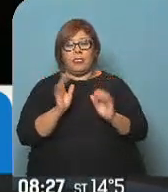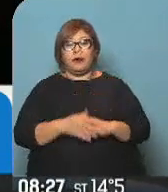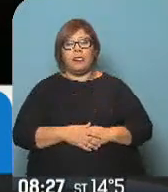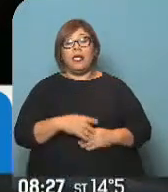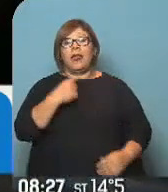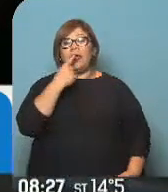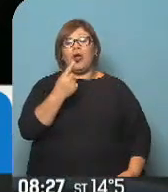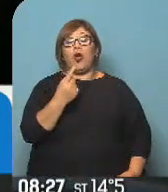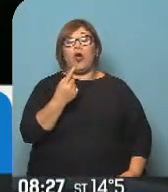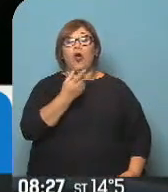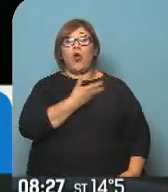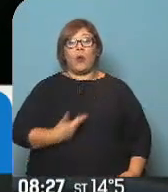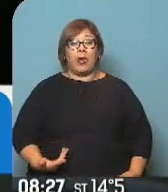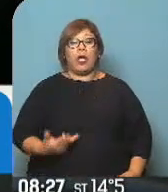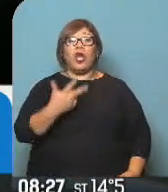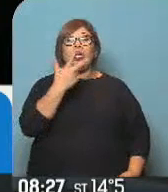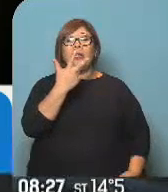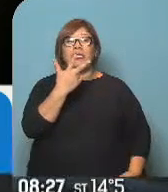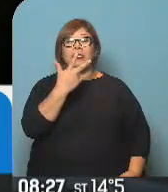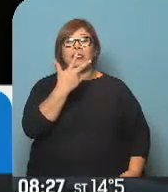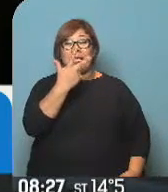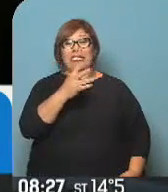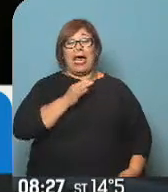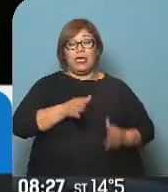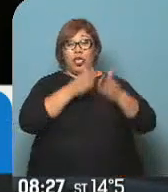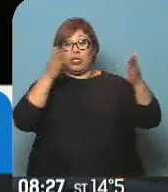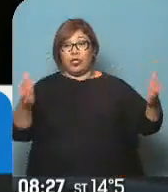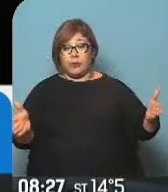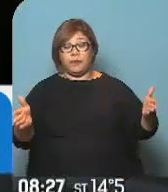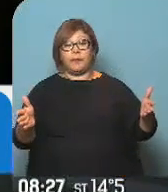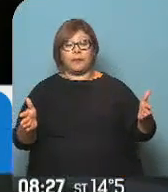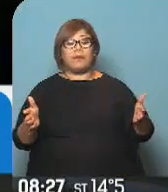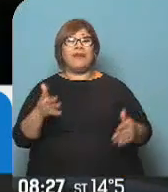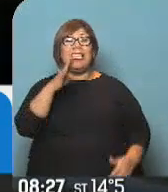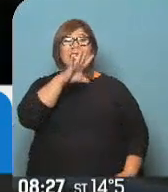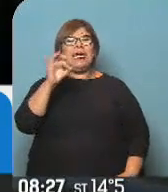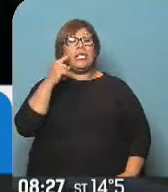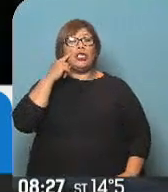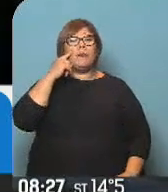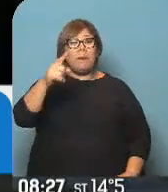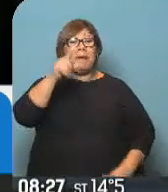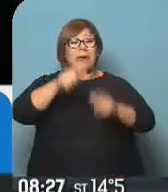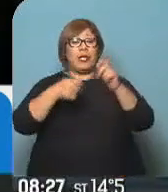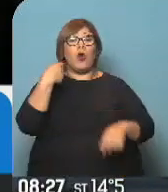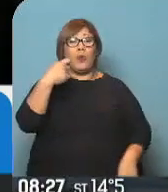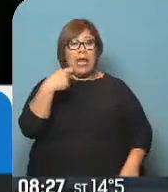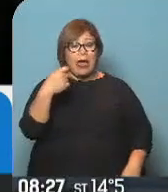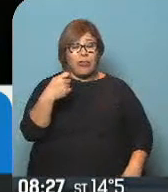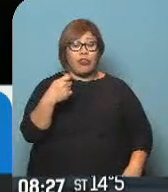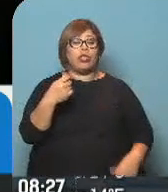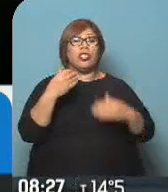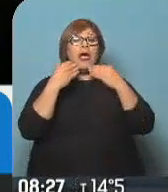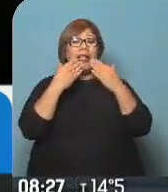estos 3 años. 500.000 jubilados salieron de la mínima gracias a la reparación histórica y 1.300.000 tienen